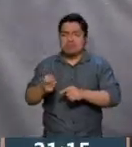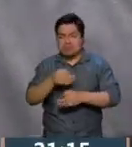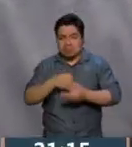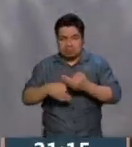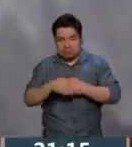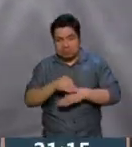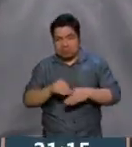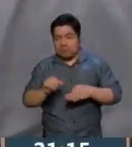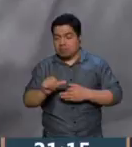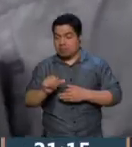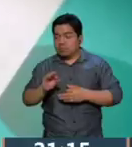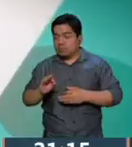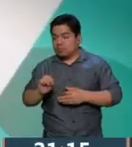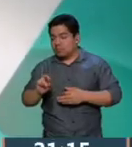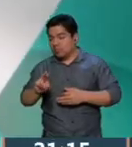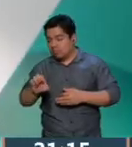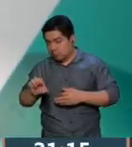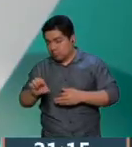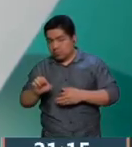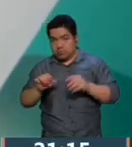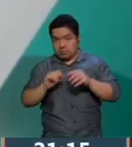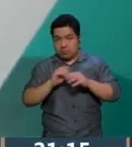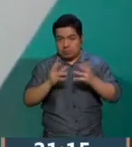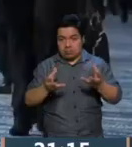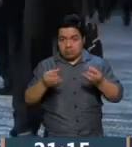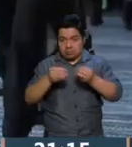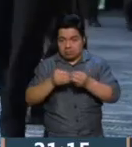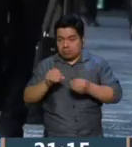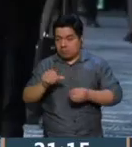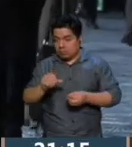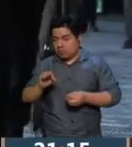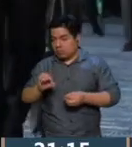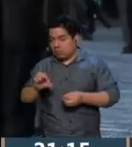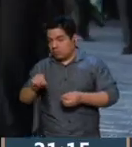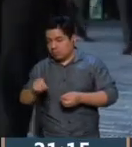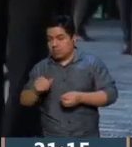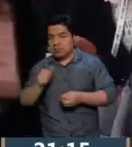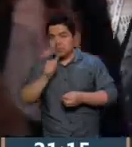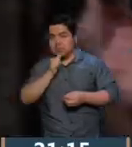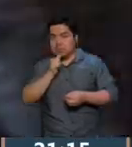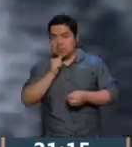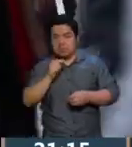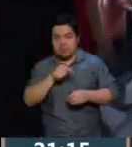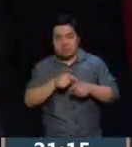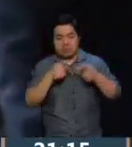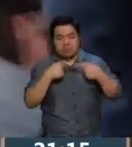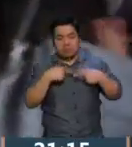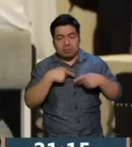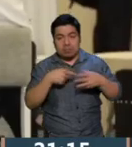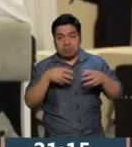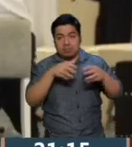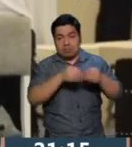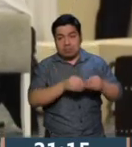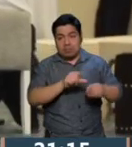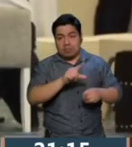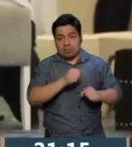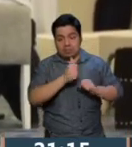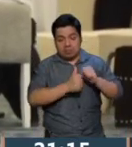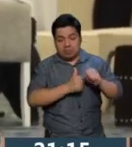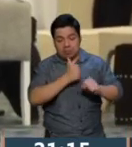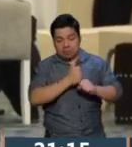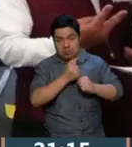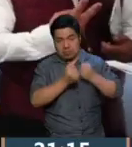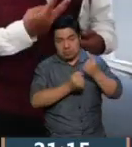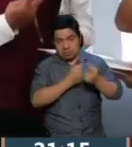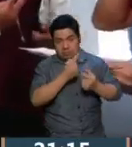las administradoras de Afores traspasar al Fondo de Pensiones el dinero no reclamado por los trabajadores al cumplir 70 años en caso